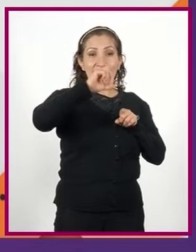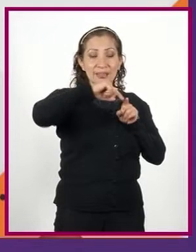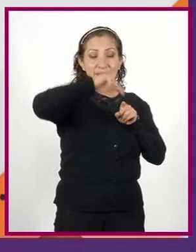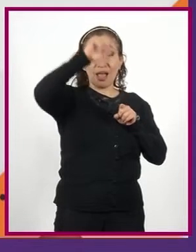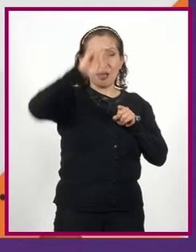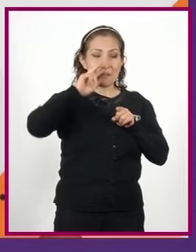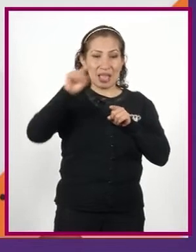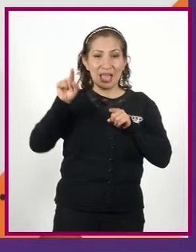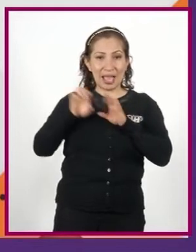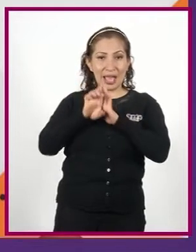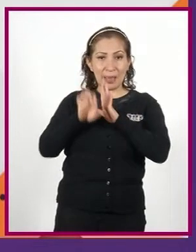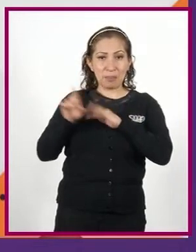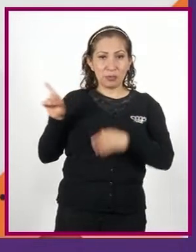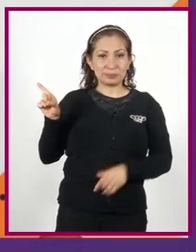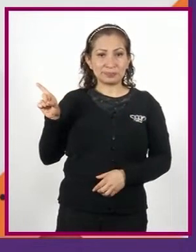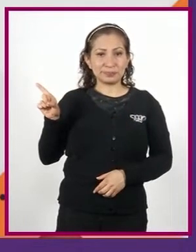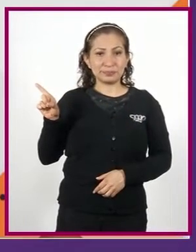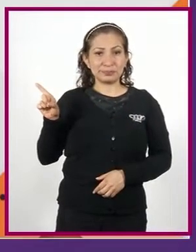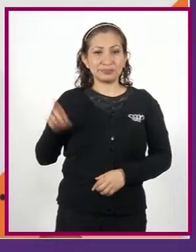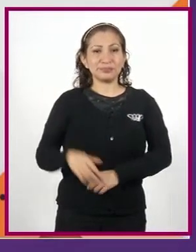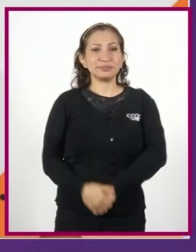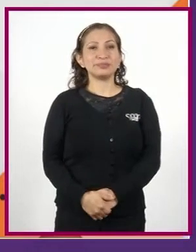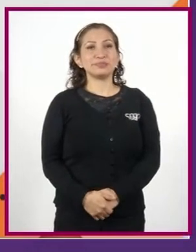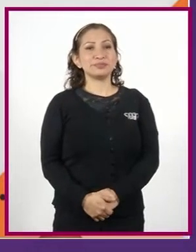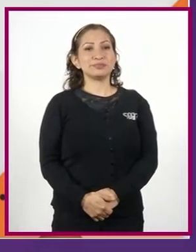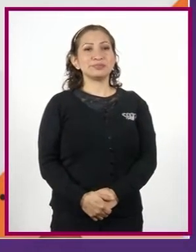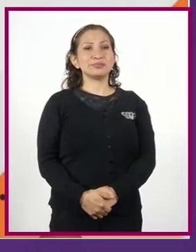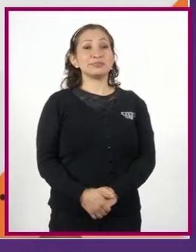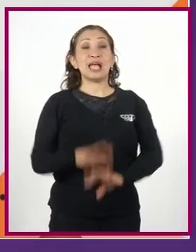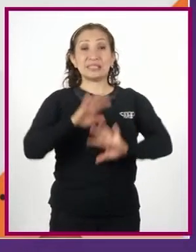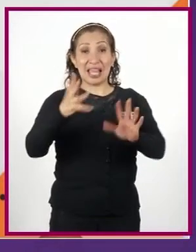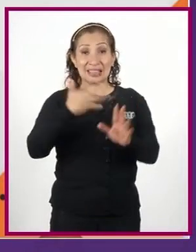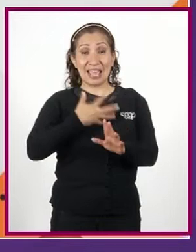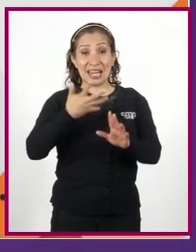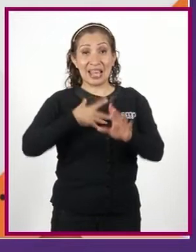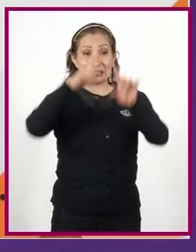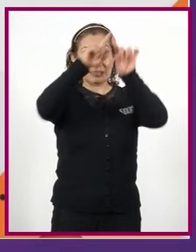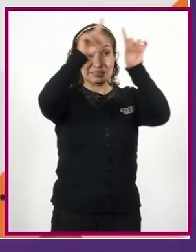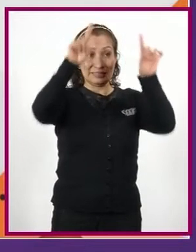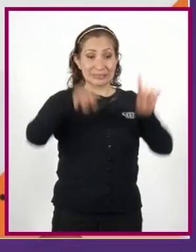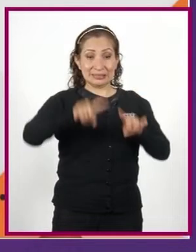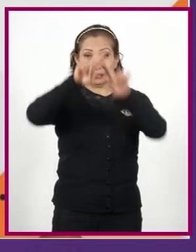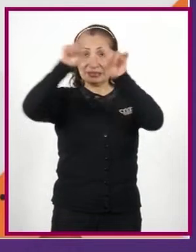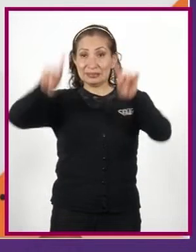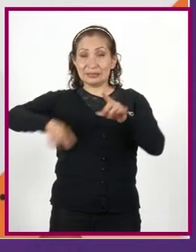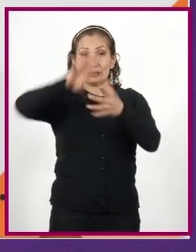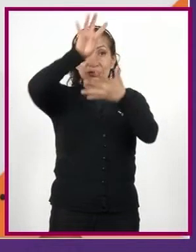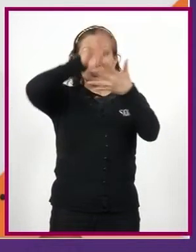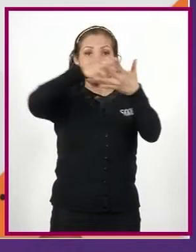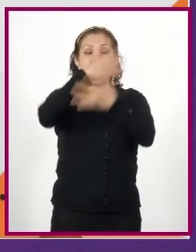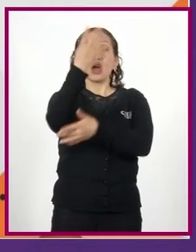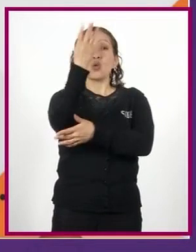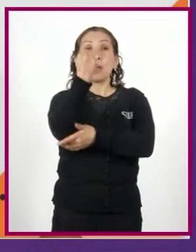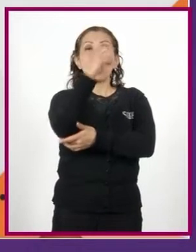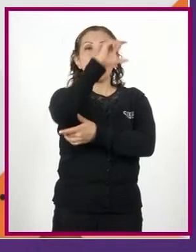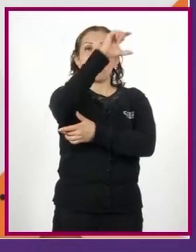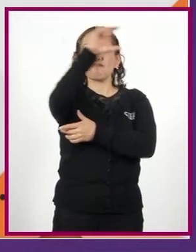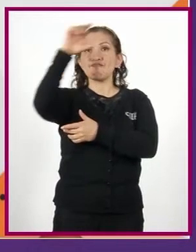y como aparece en su pantalla. Ya que tengan sus tableros, dividirlos en 9